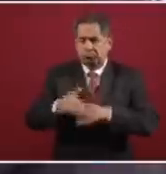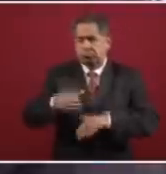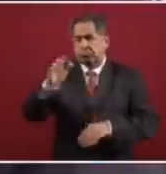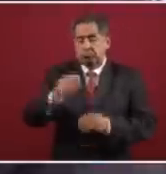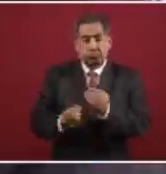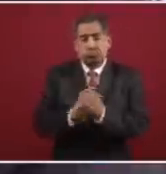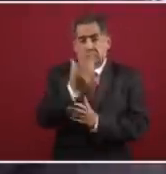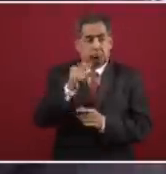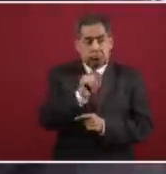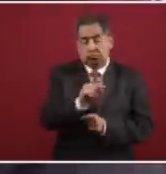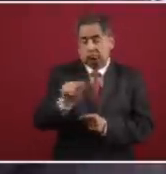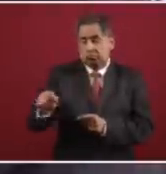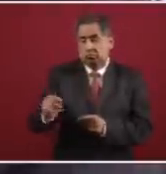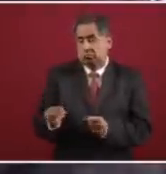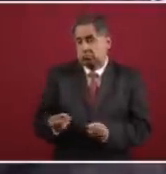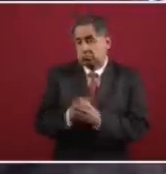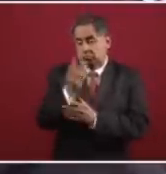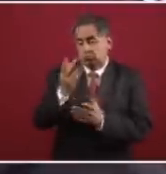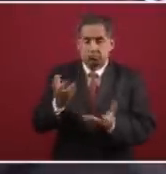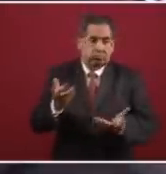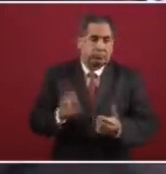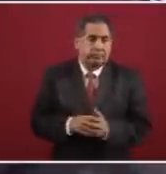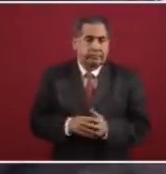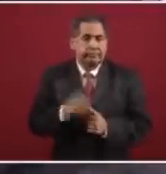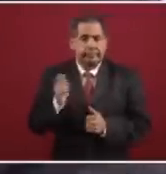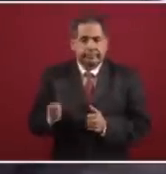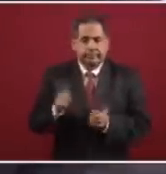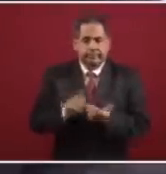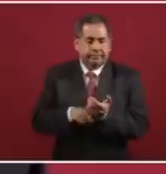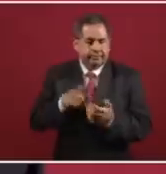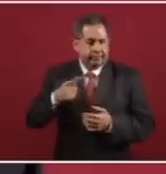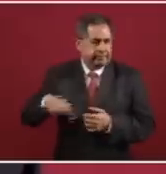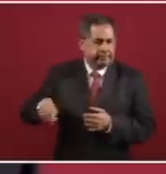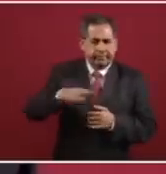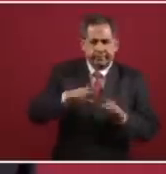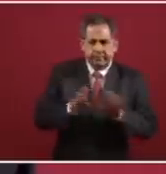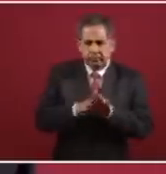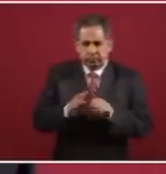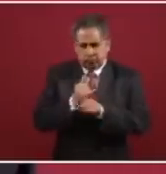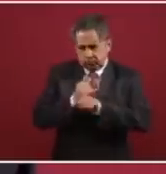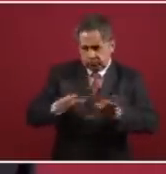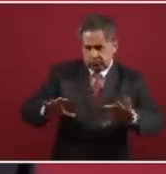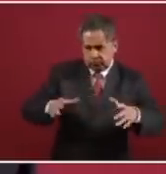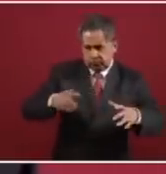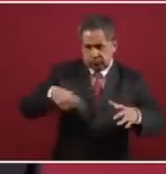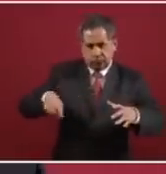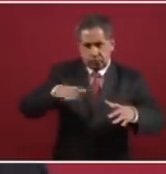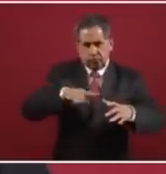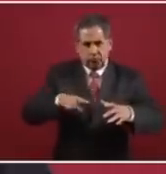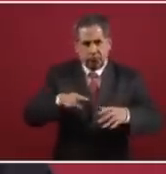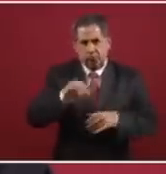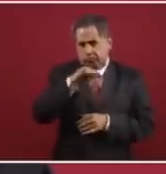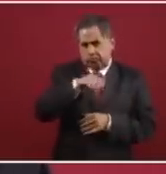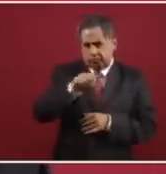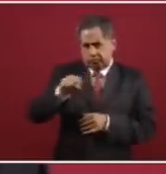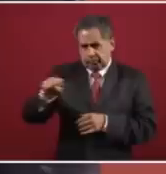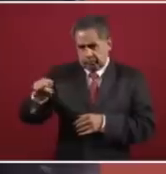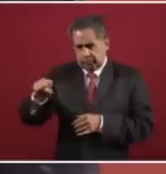nuevos, de acuerdo a información del Seguro Social.